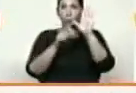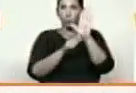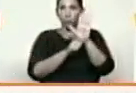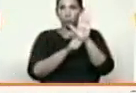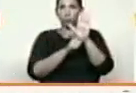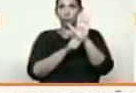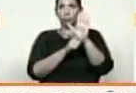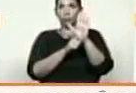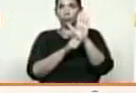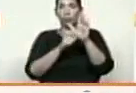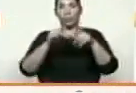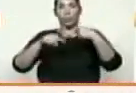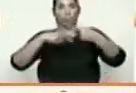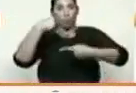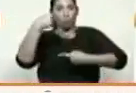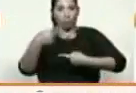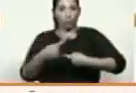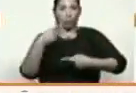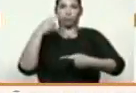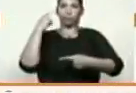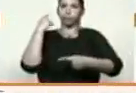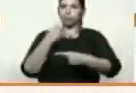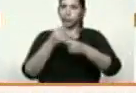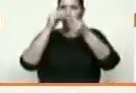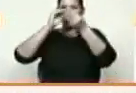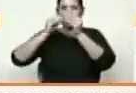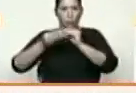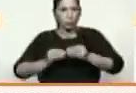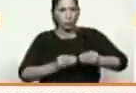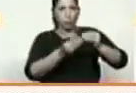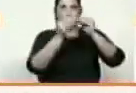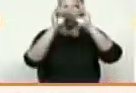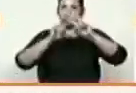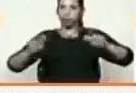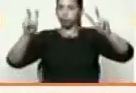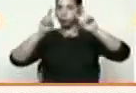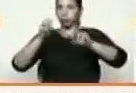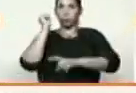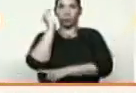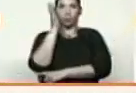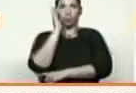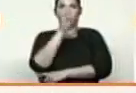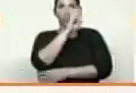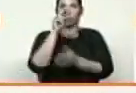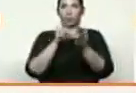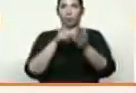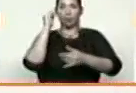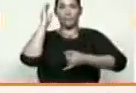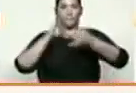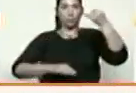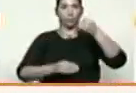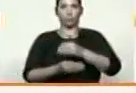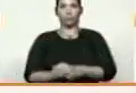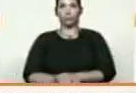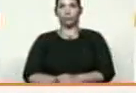después debía revisarse en la Asamblea Nacional y finalmente